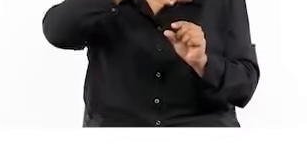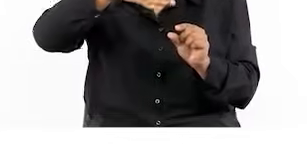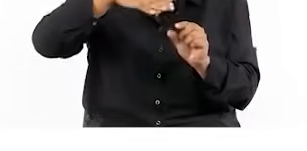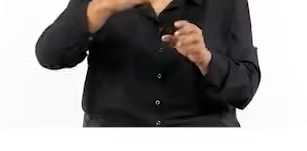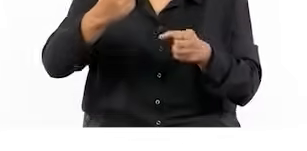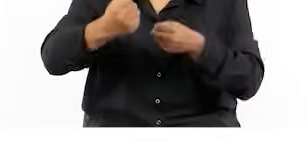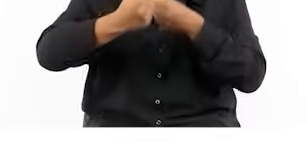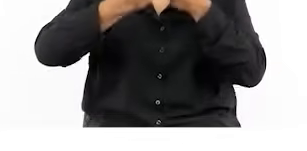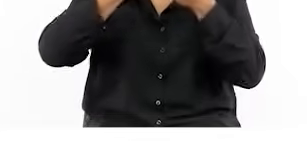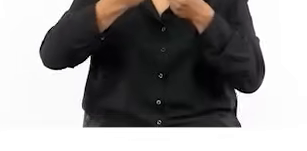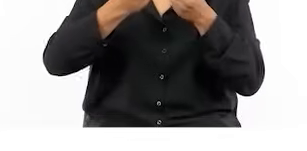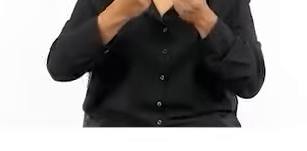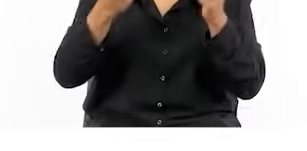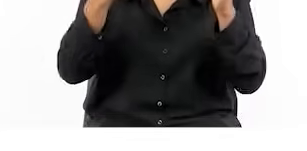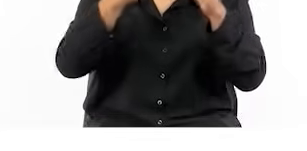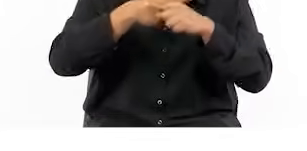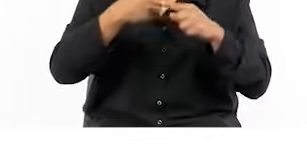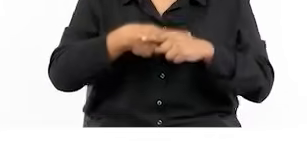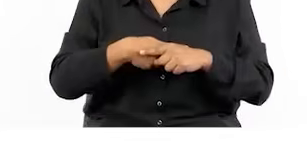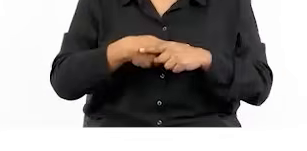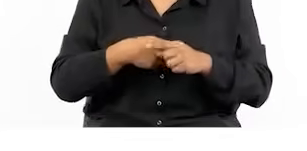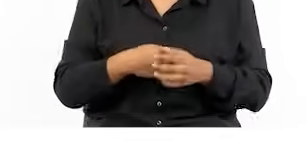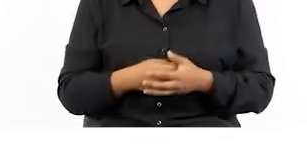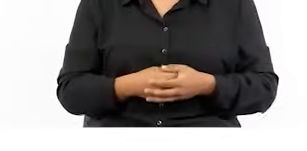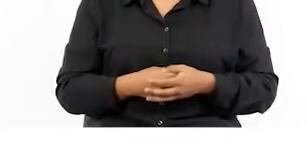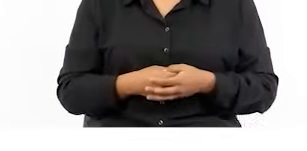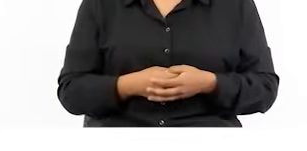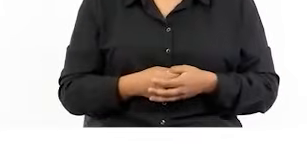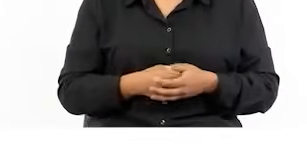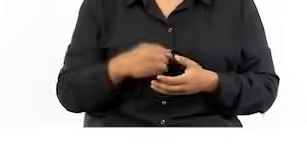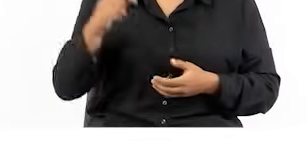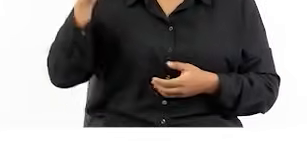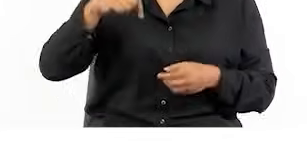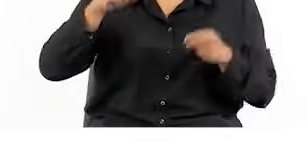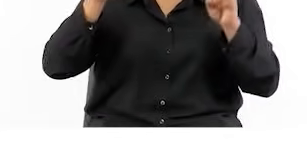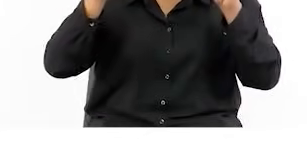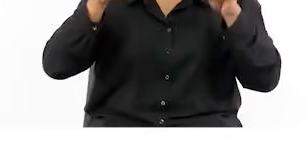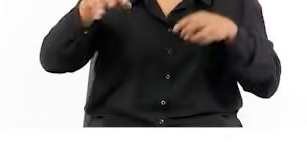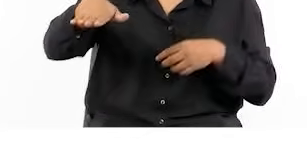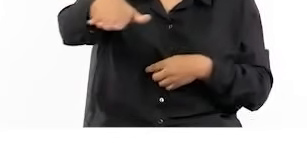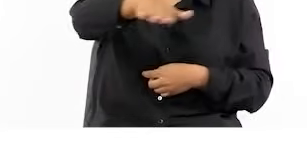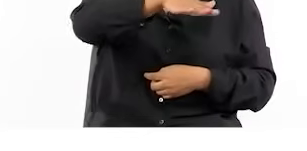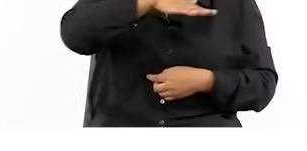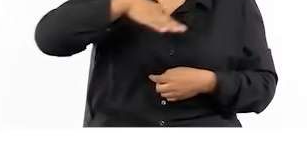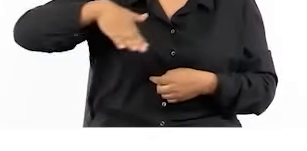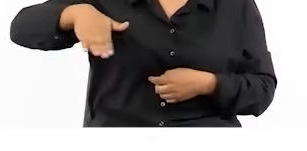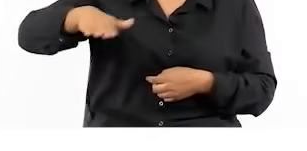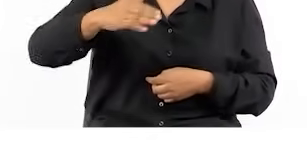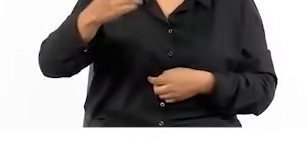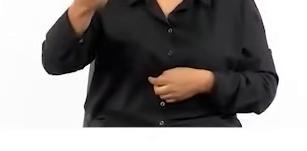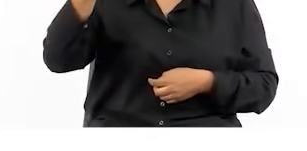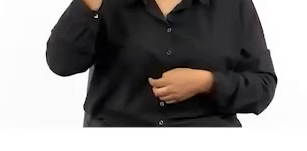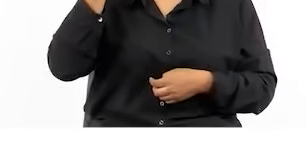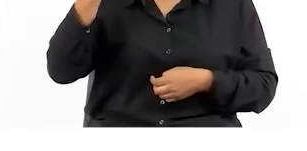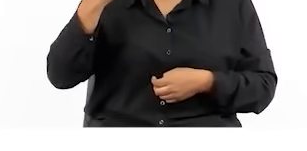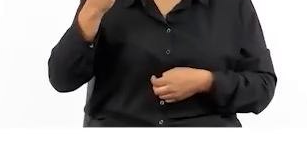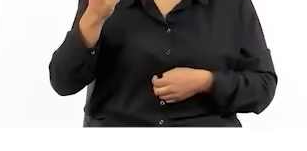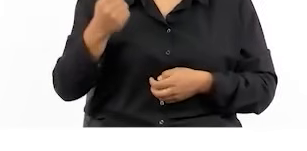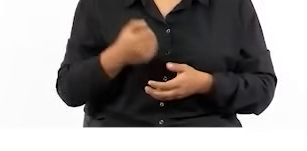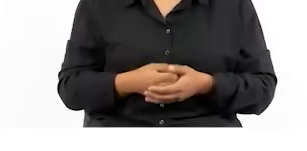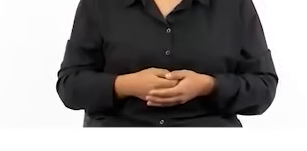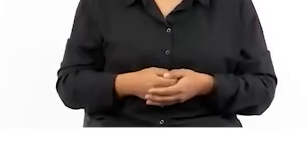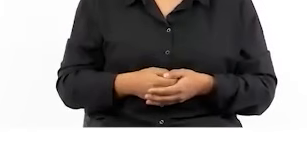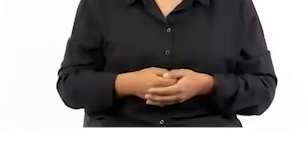las hallamos inclinadas, eso indica que sí han habido fuerzas que las han modificado. Ahora vamos a pasar a hablar de